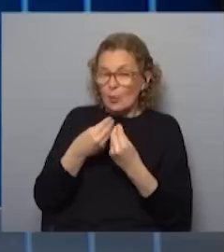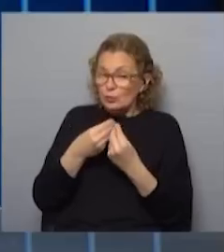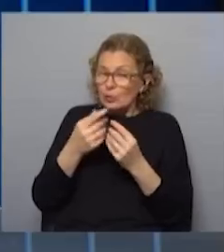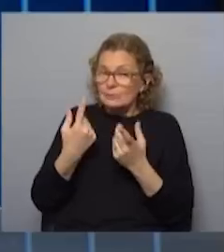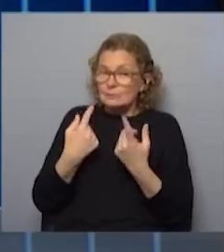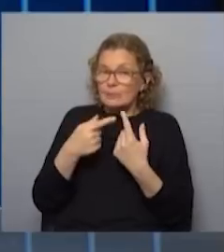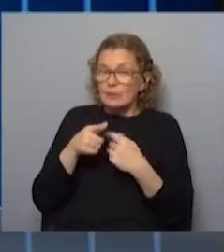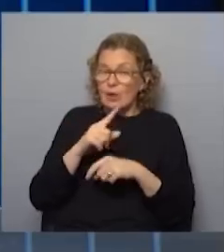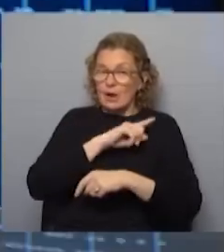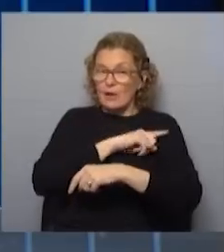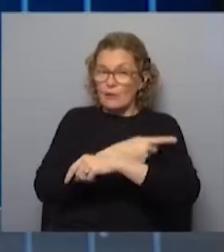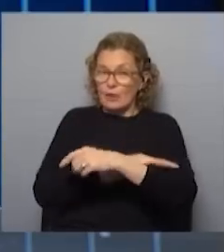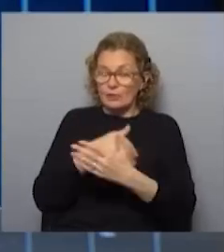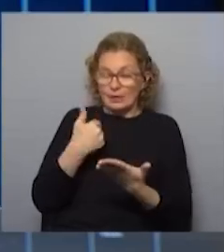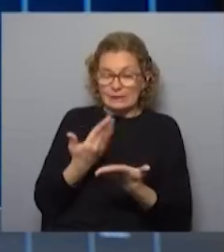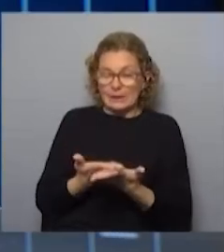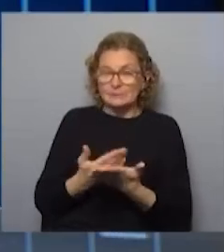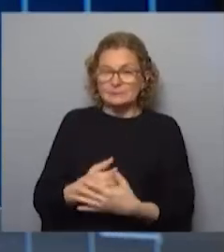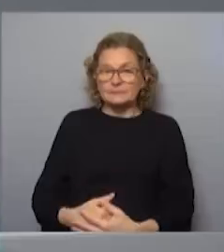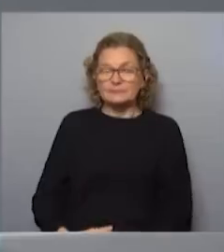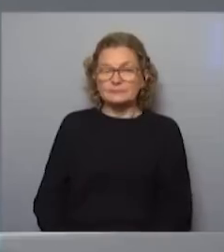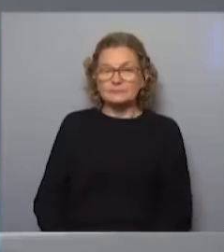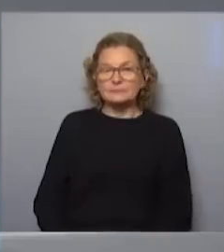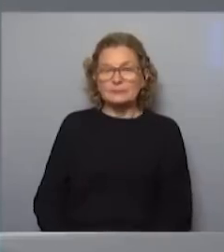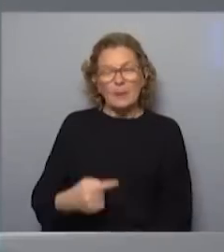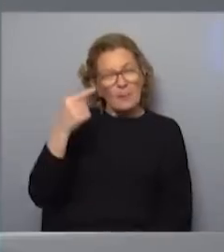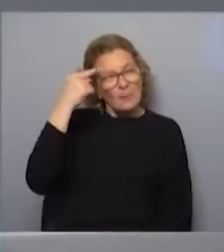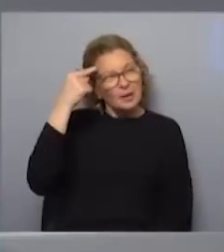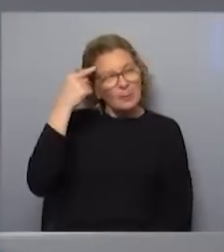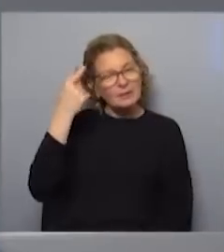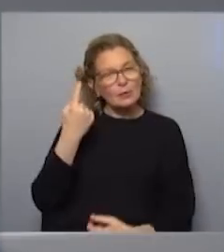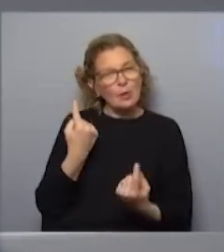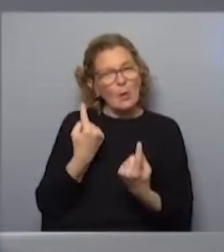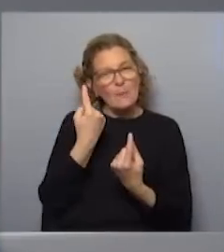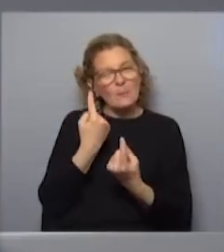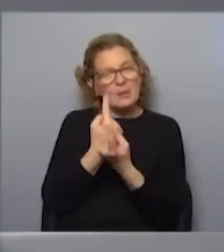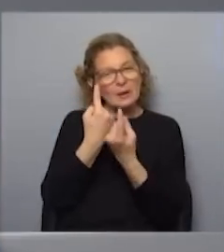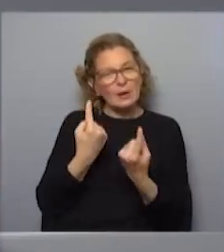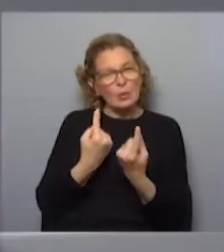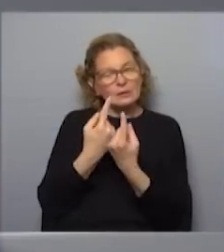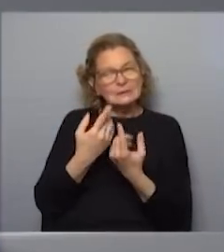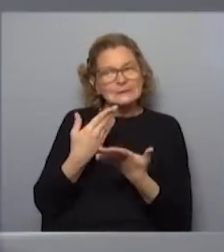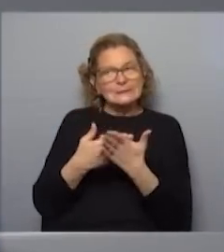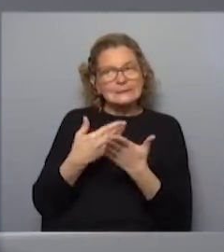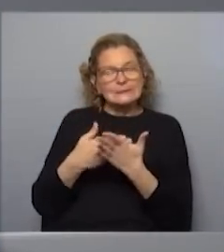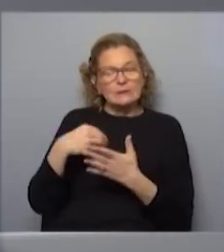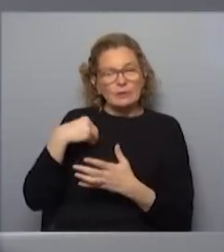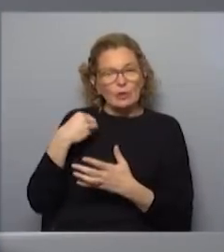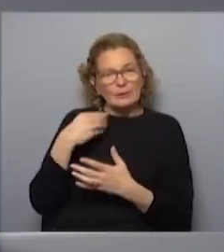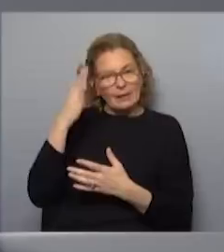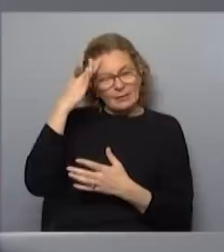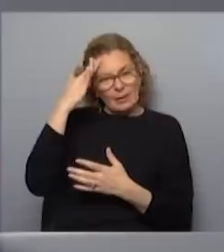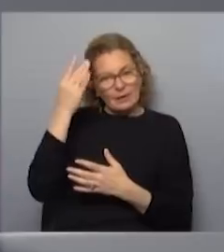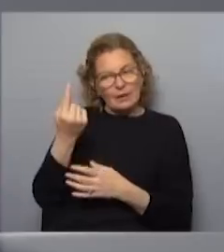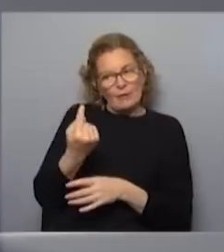va Yo el esfuerzo y aquí está no me quedo pensando en ese primer encuentro y en esa desconfianza de que sabes que